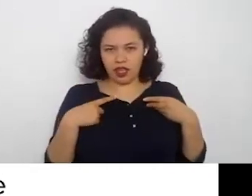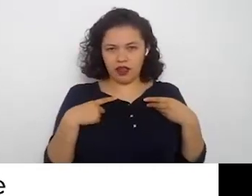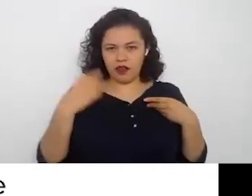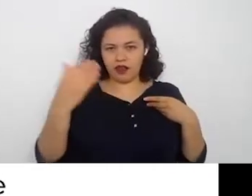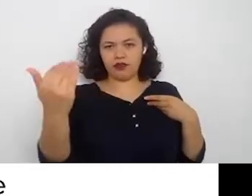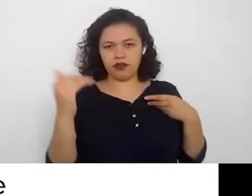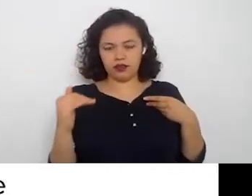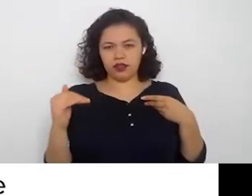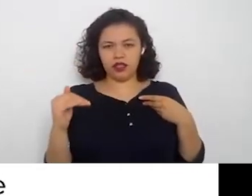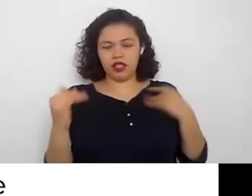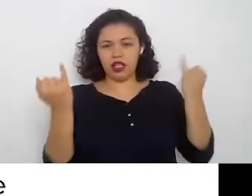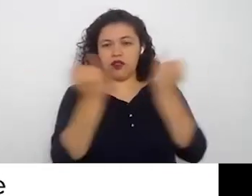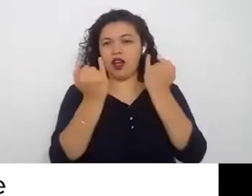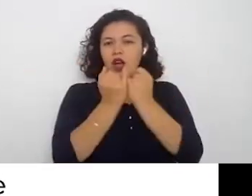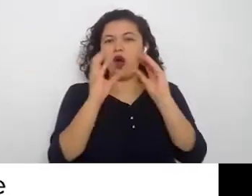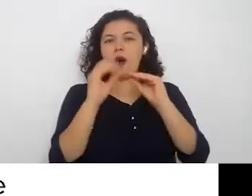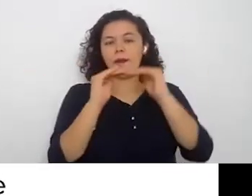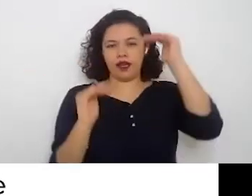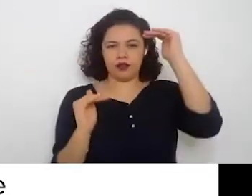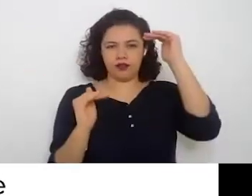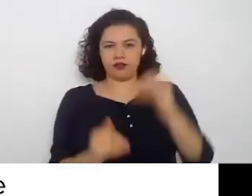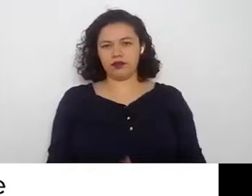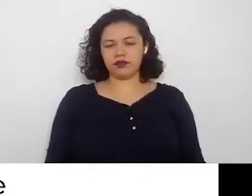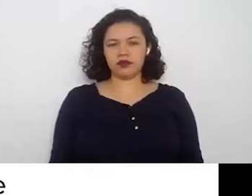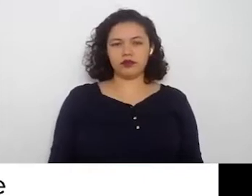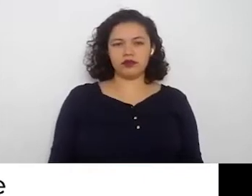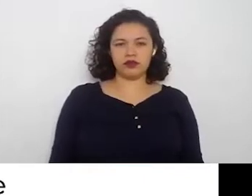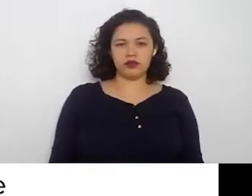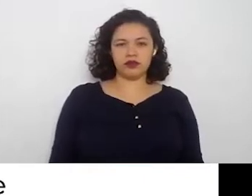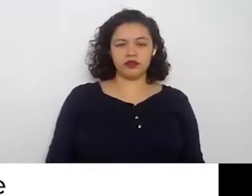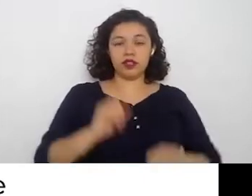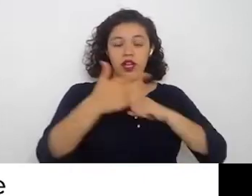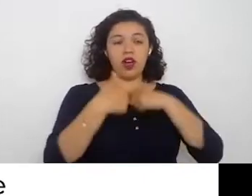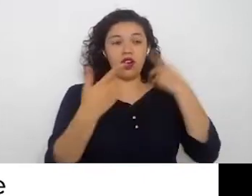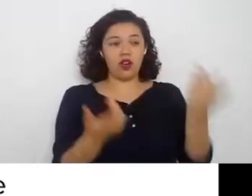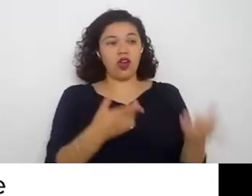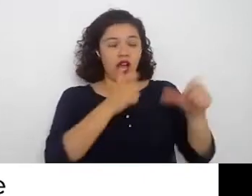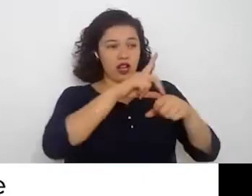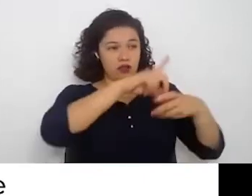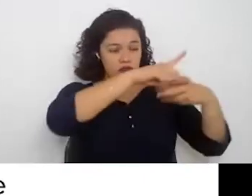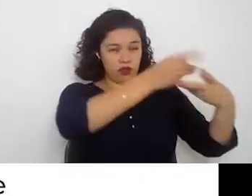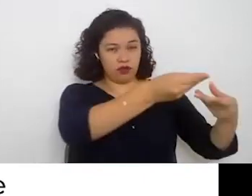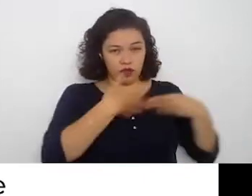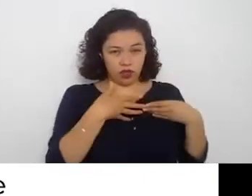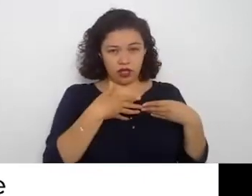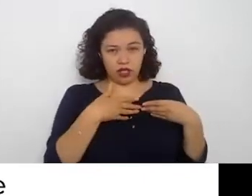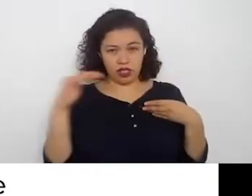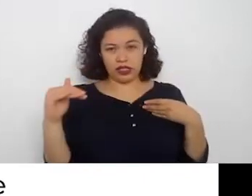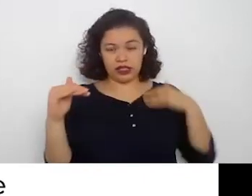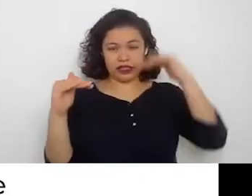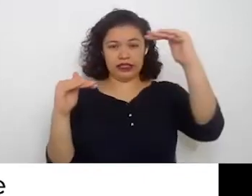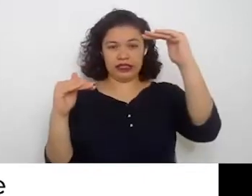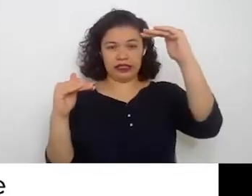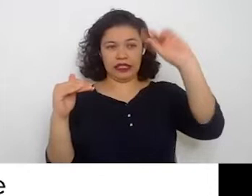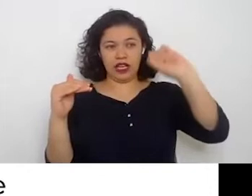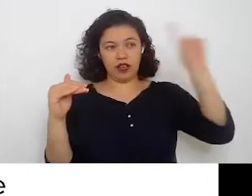Ustedes no se arriesguen porque si por algo necesitan cancelar un deducible de impuesto y están al 50-50,